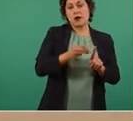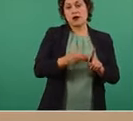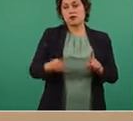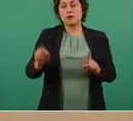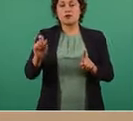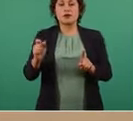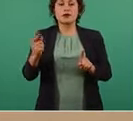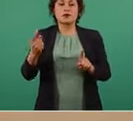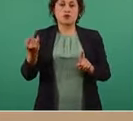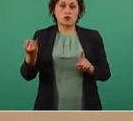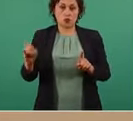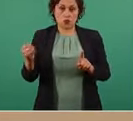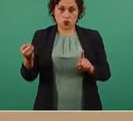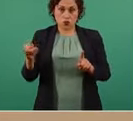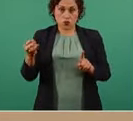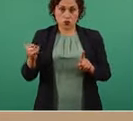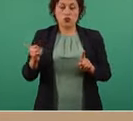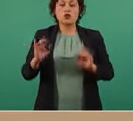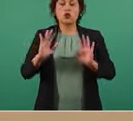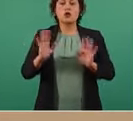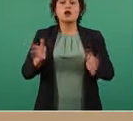junio, se emplearon